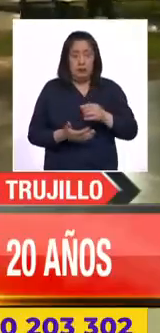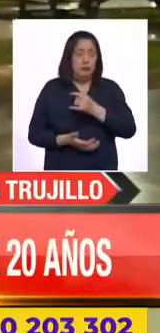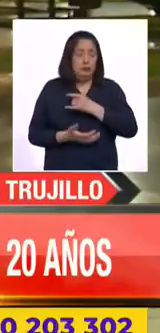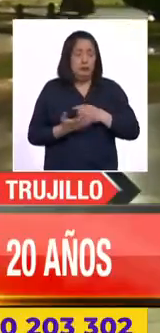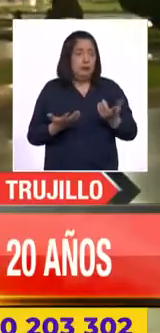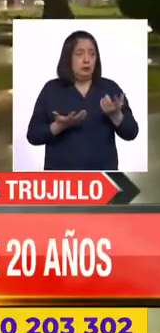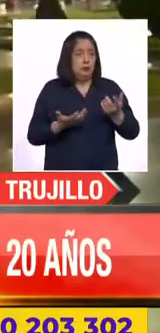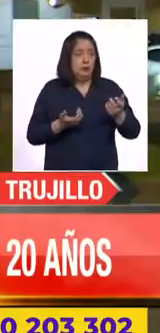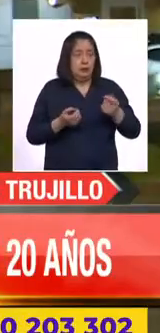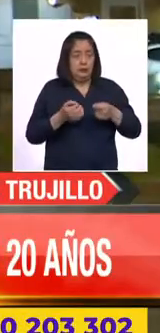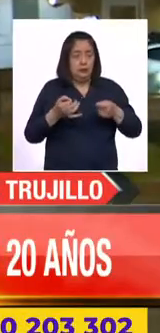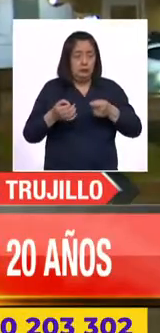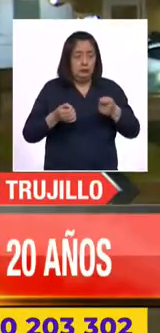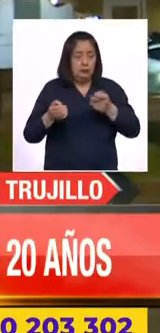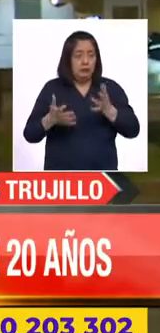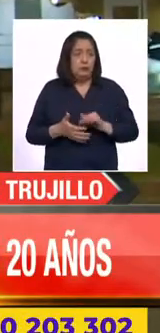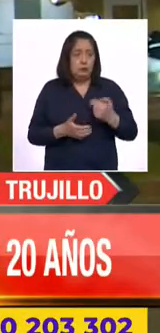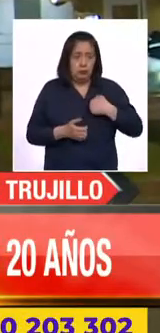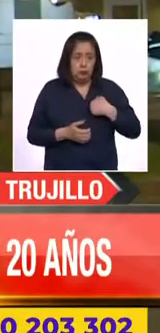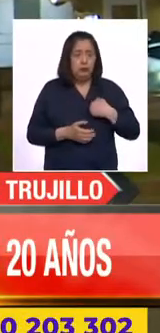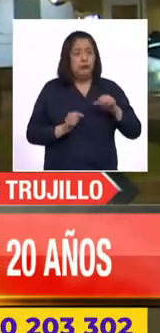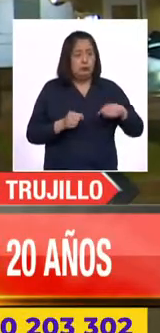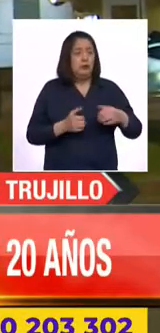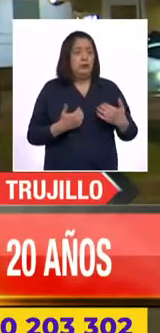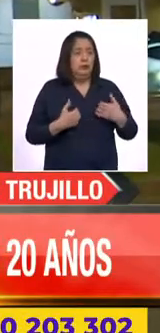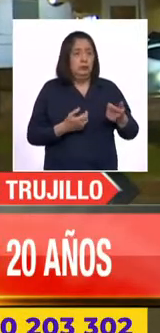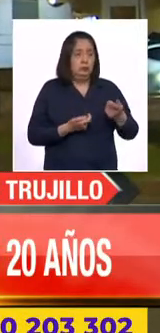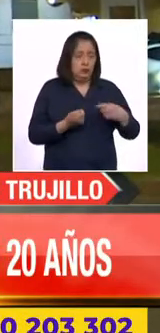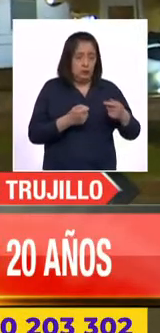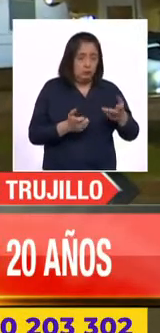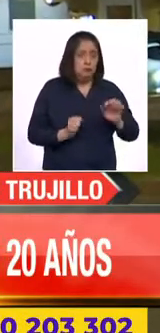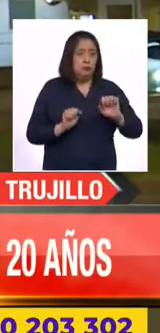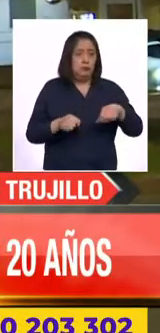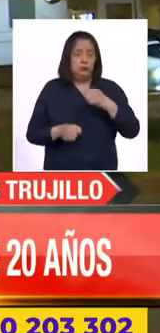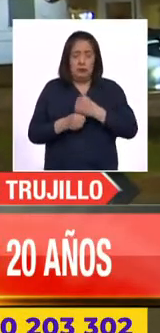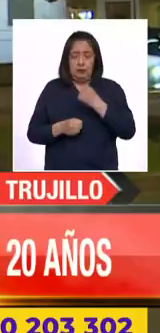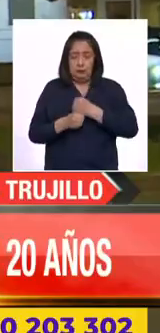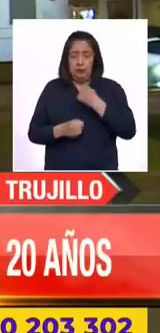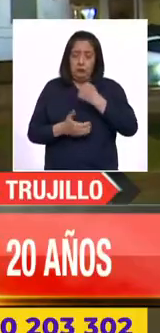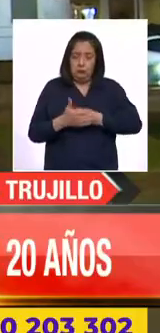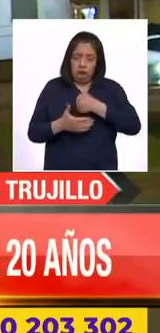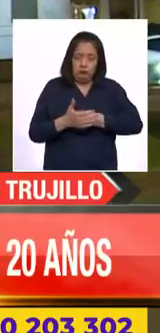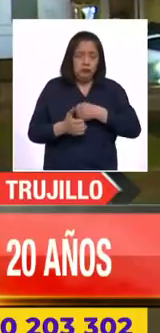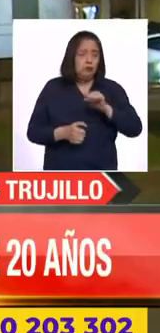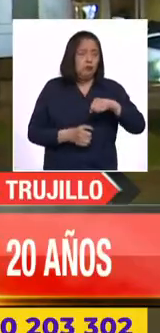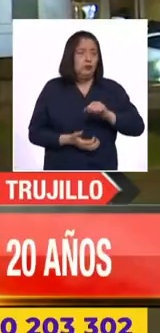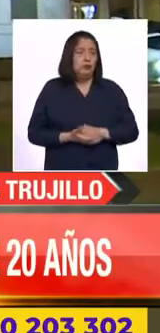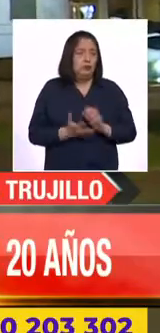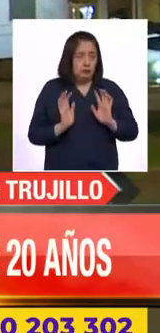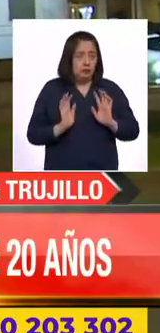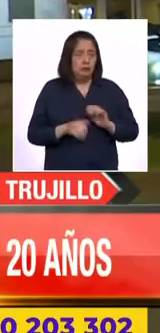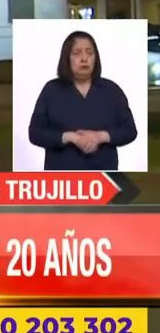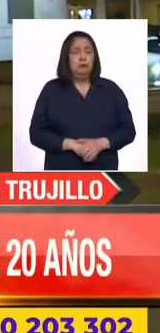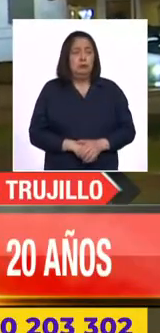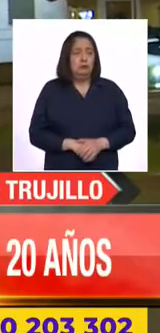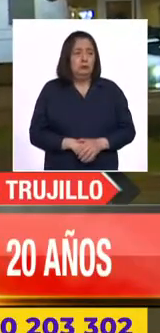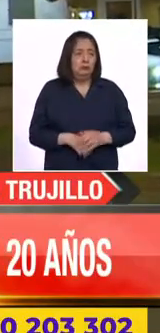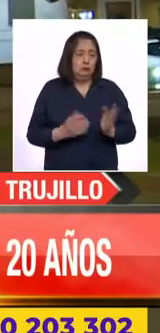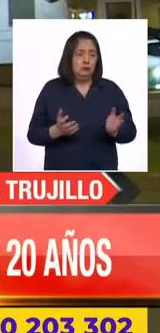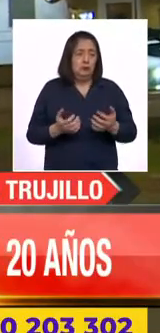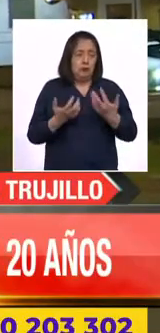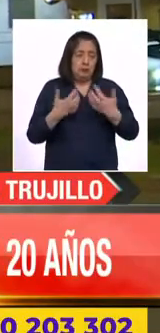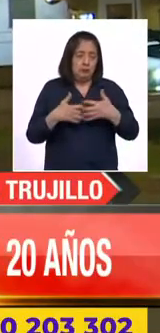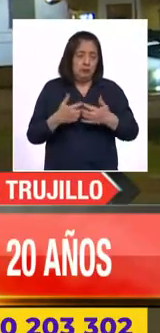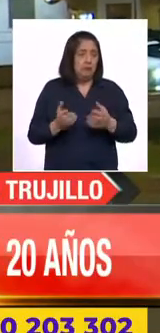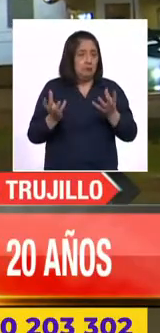su emprendimiento. Tengo un pequeño negocio, ahí estamos trabajando arduamente, sin descanso, una